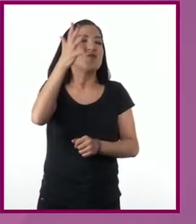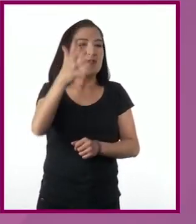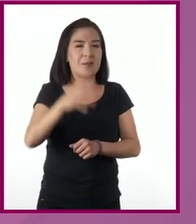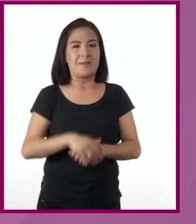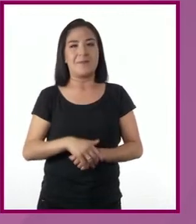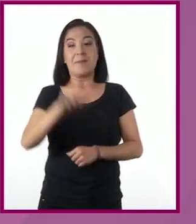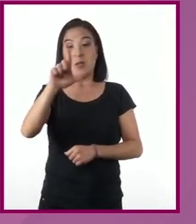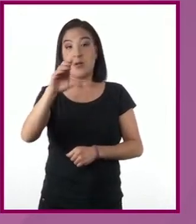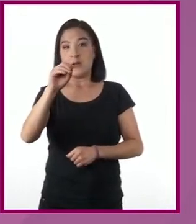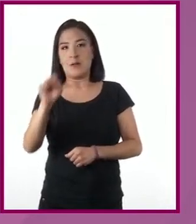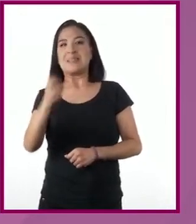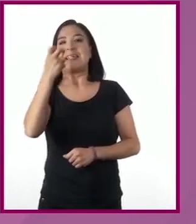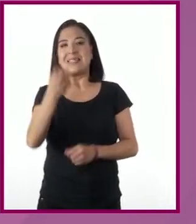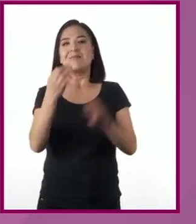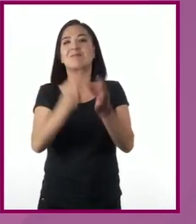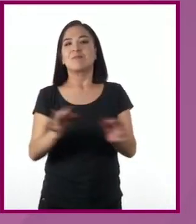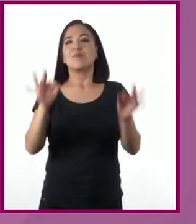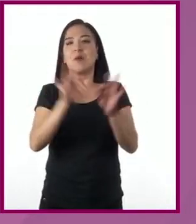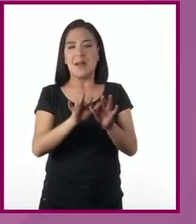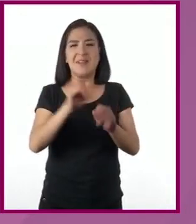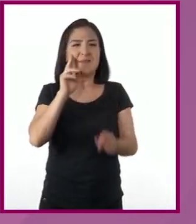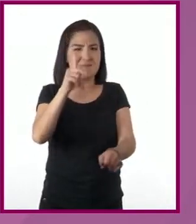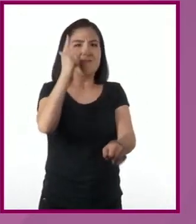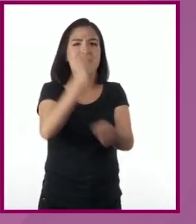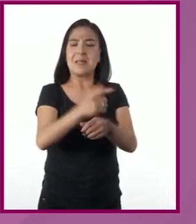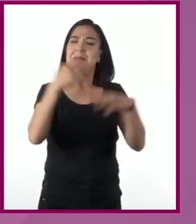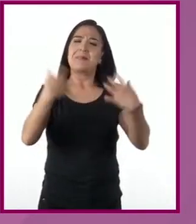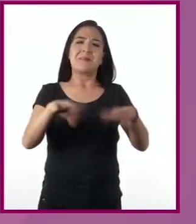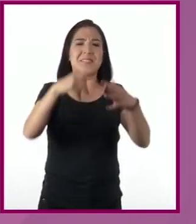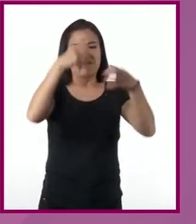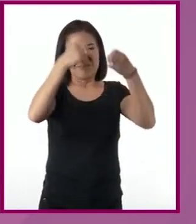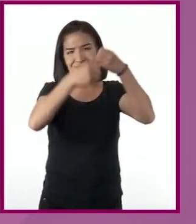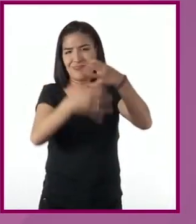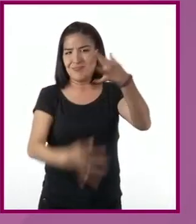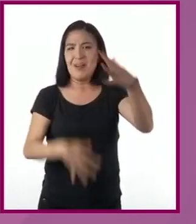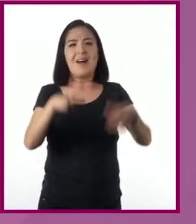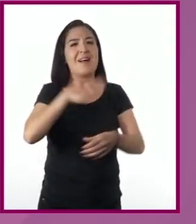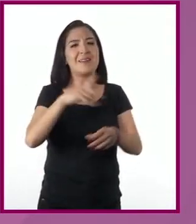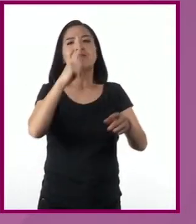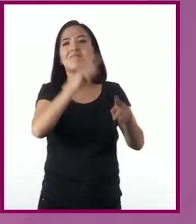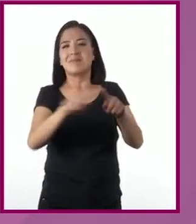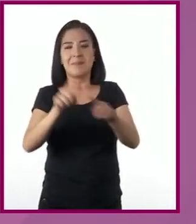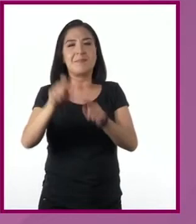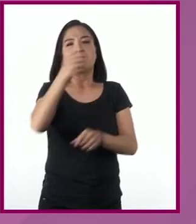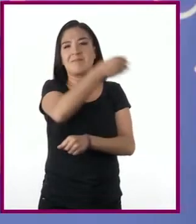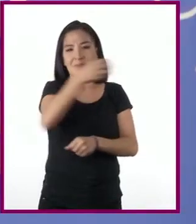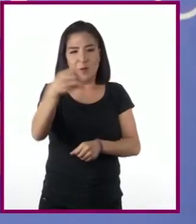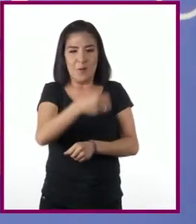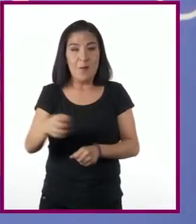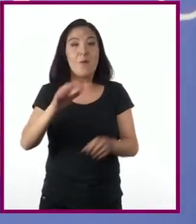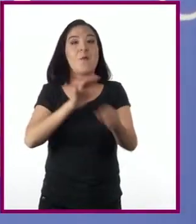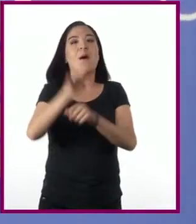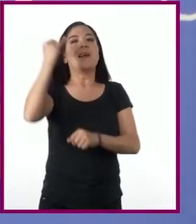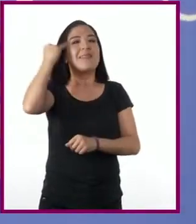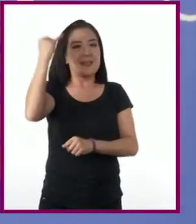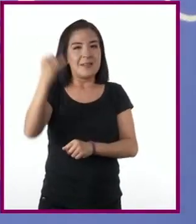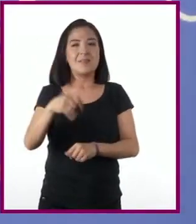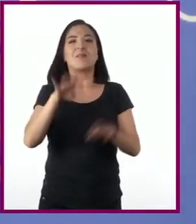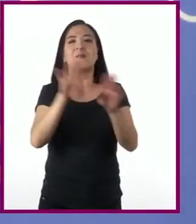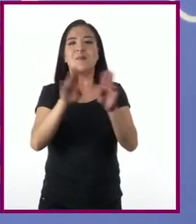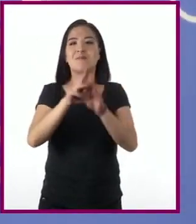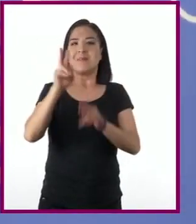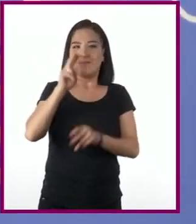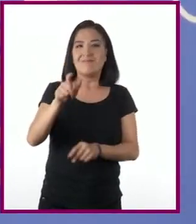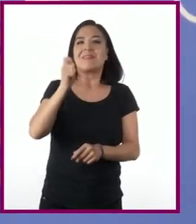¿Se dan cuenta? Podemos encontrar infinidad de elementos en una sola oración, en una idea. Eso es lo asombroso de